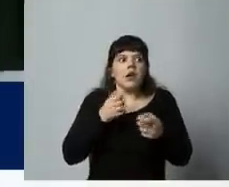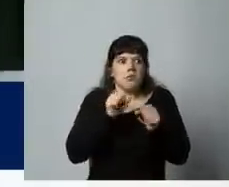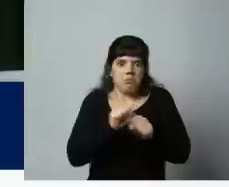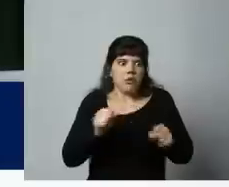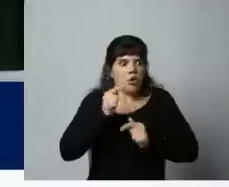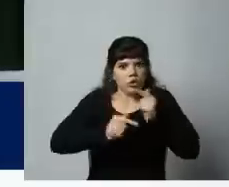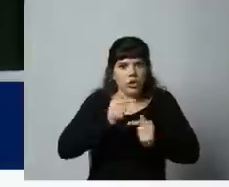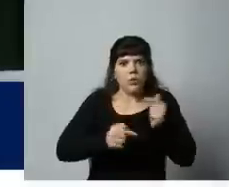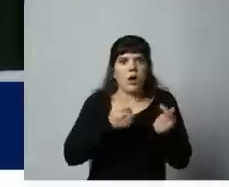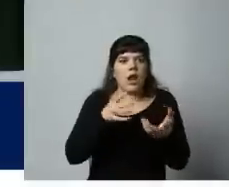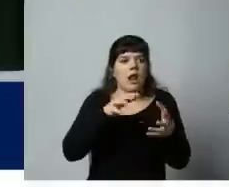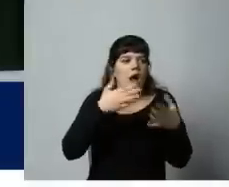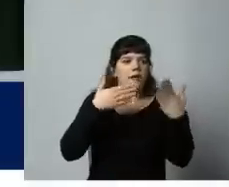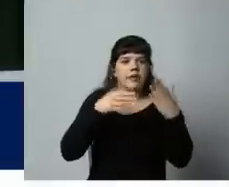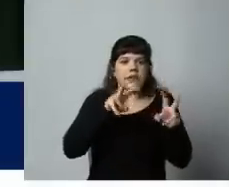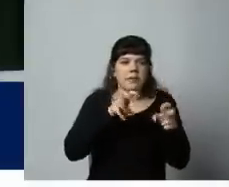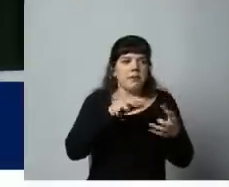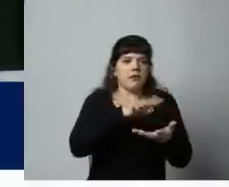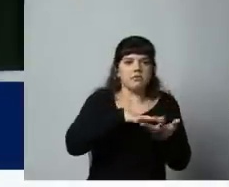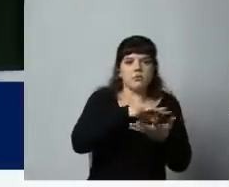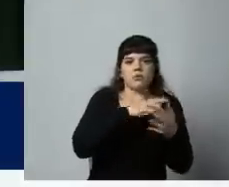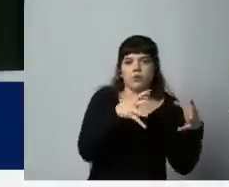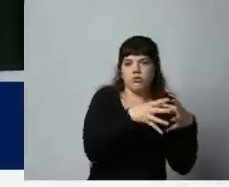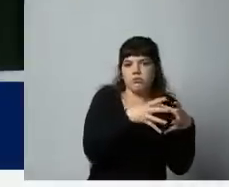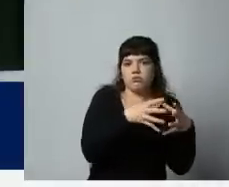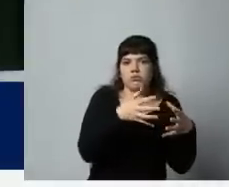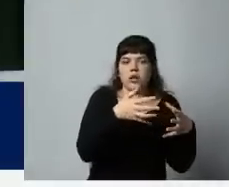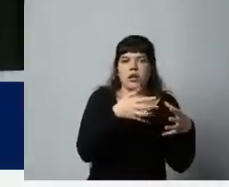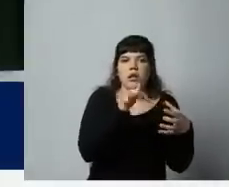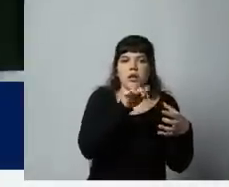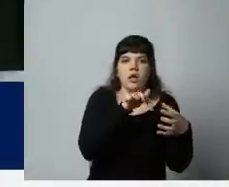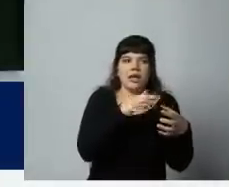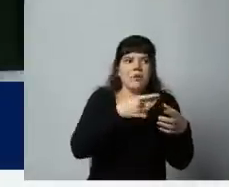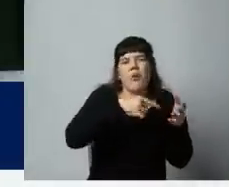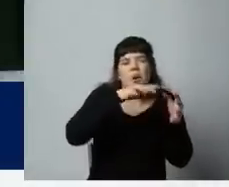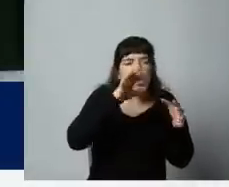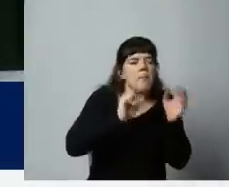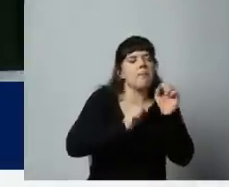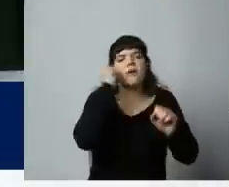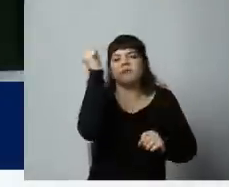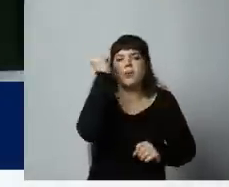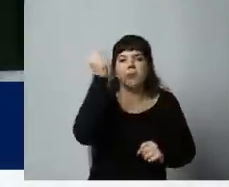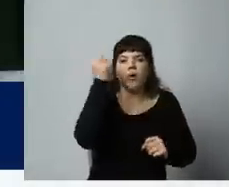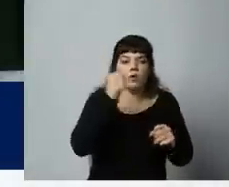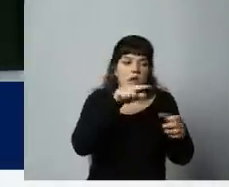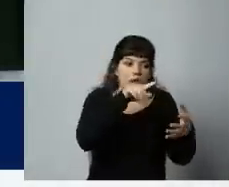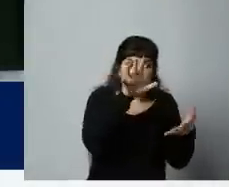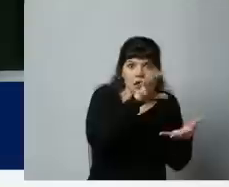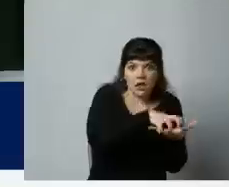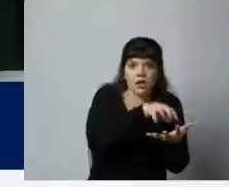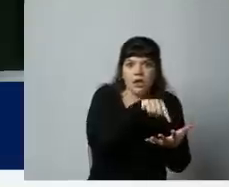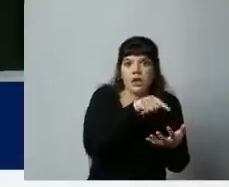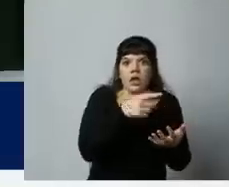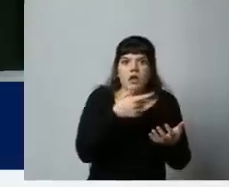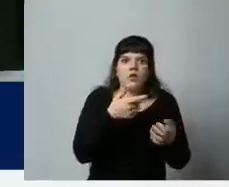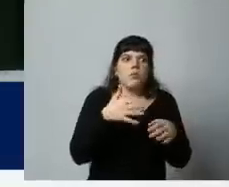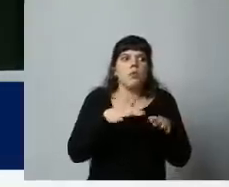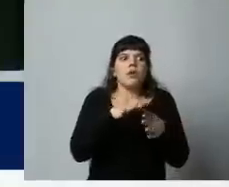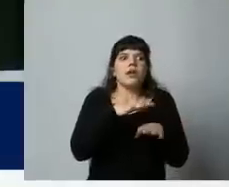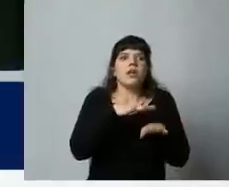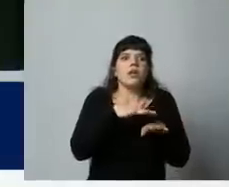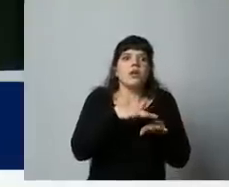la plataforma de la intersocial que justamente el centro de la plataforma es el ingreso básico de emergencia que es lo que permitiría una